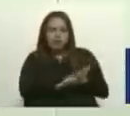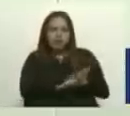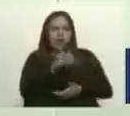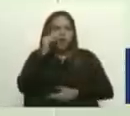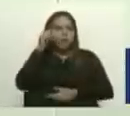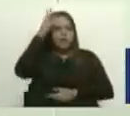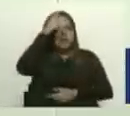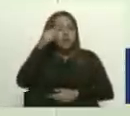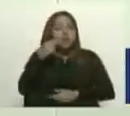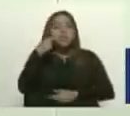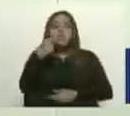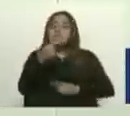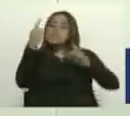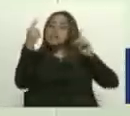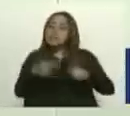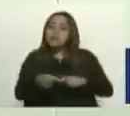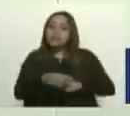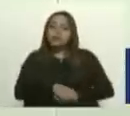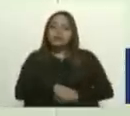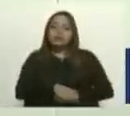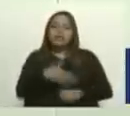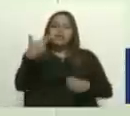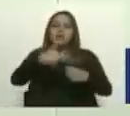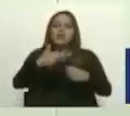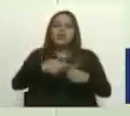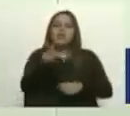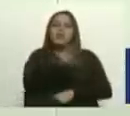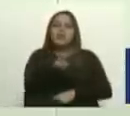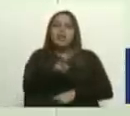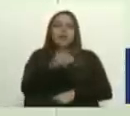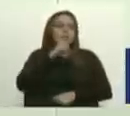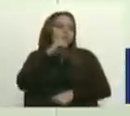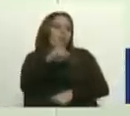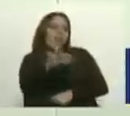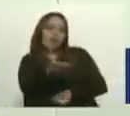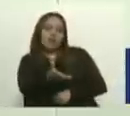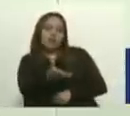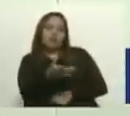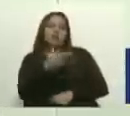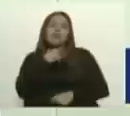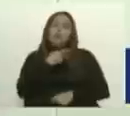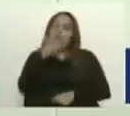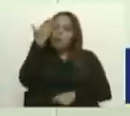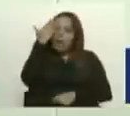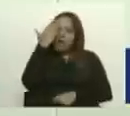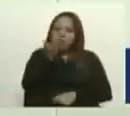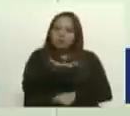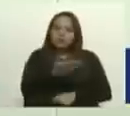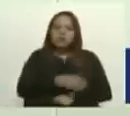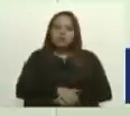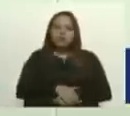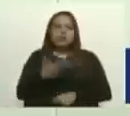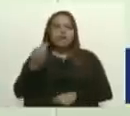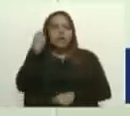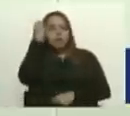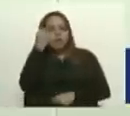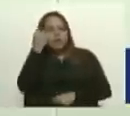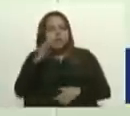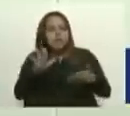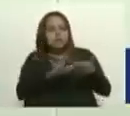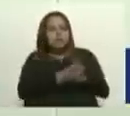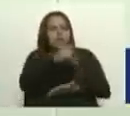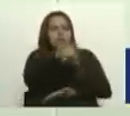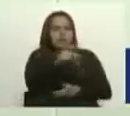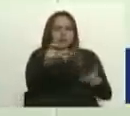también decía que el crudo venezolano era de mala calidad. Me gustaría saber qué opinión da usted